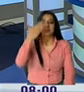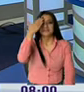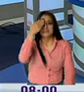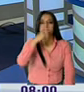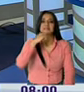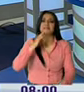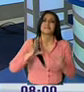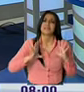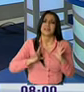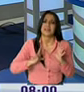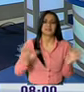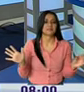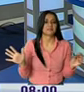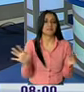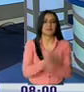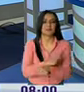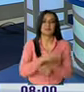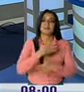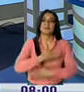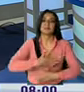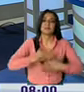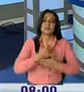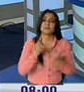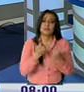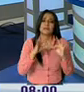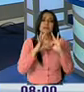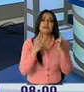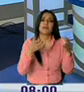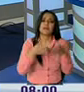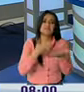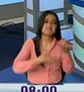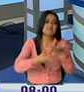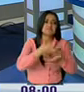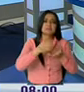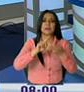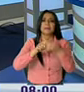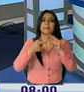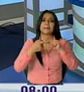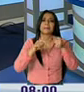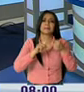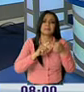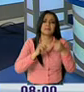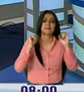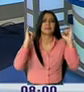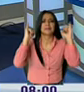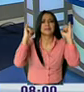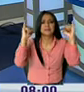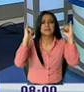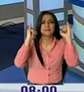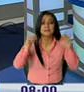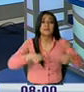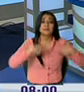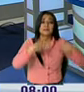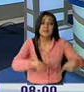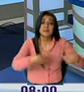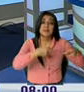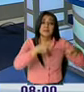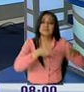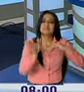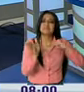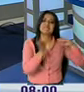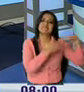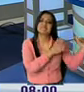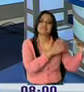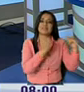que disfrutar el día, hay que compartirlo en familia, con los amigos, distraerse de la cotidianidad. Así que hoy día